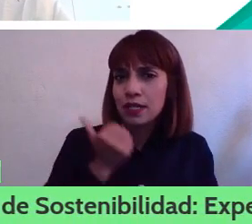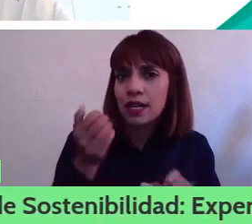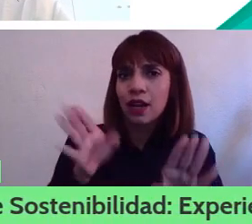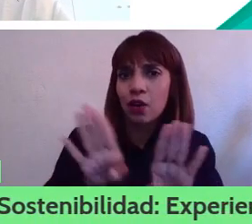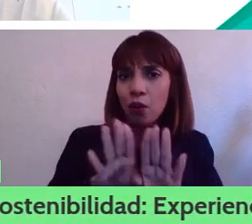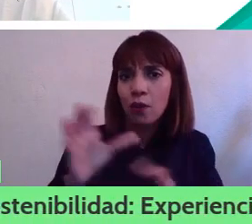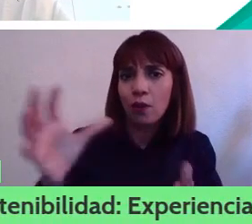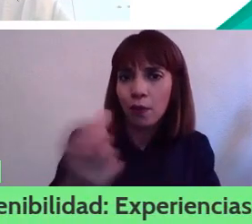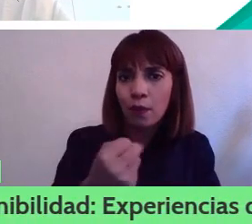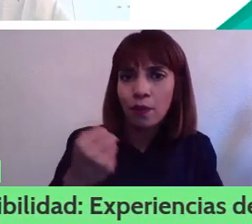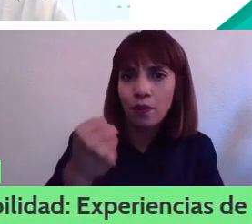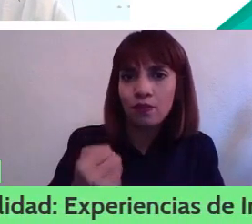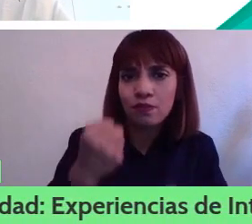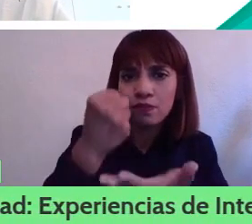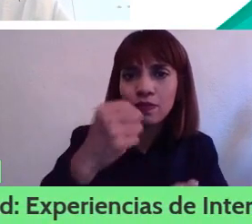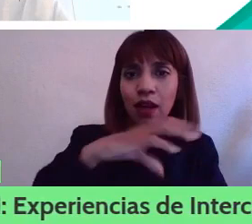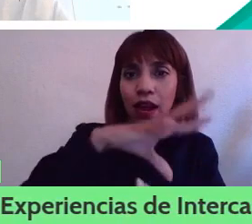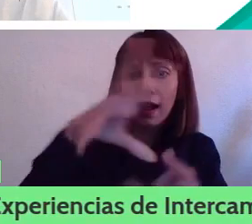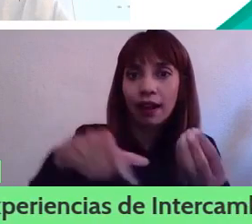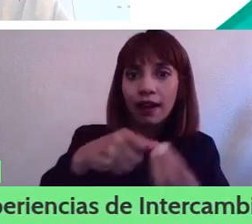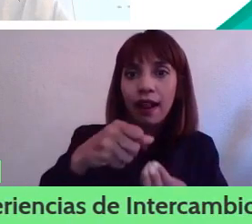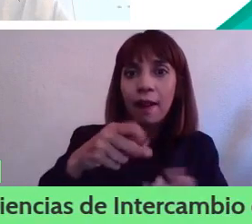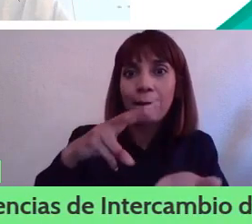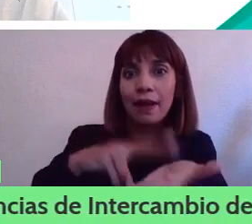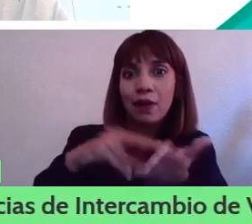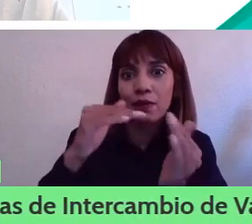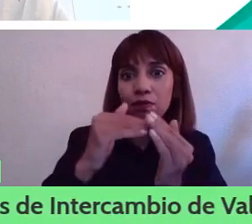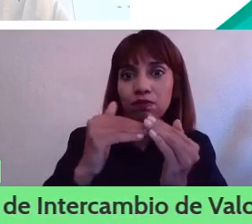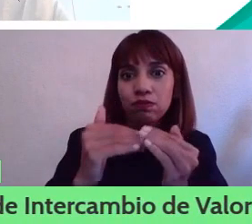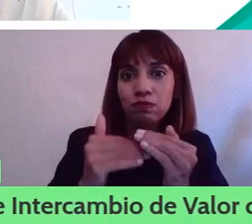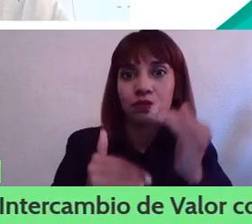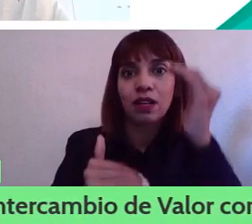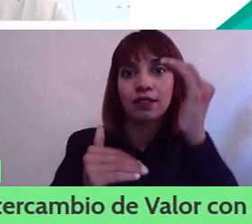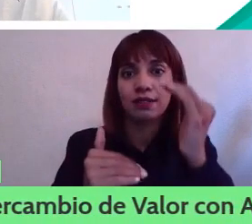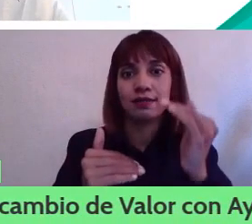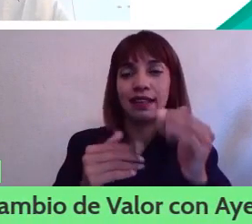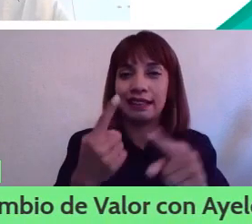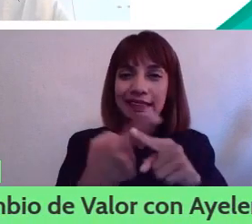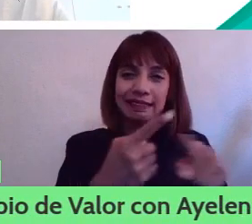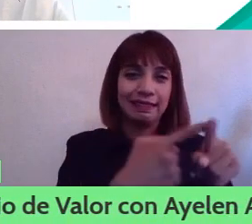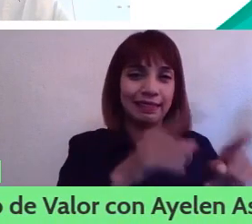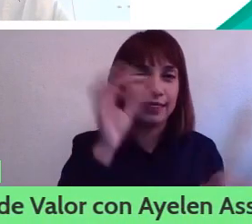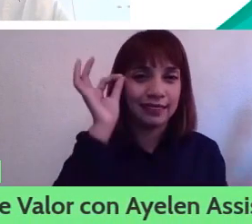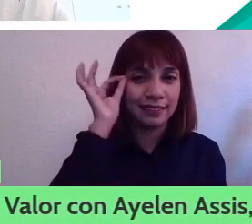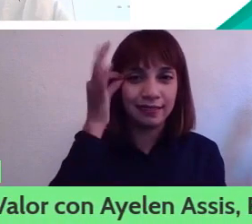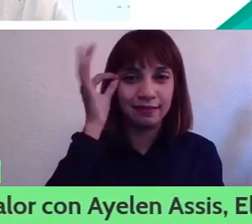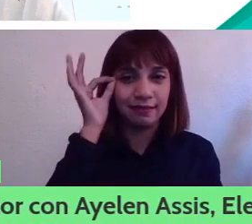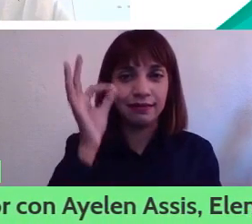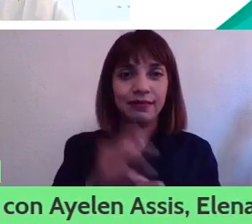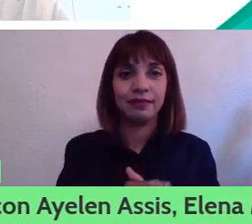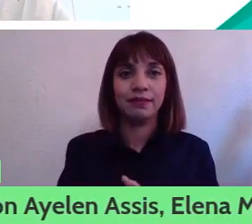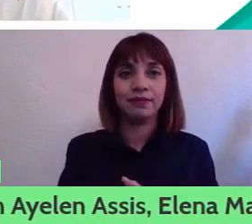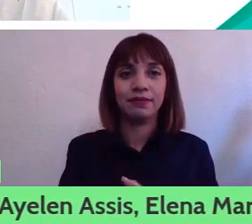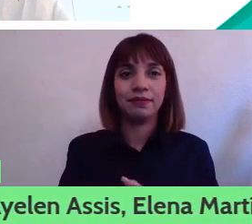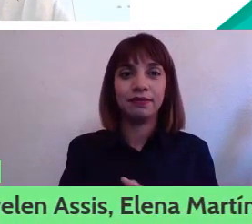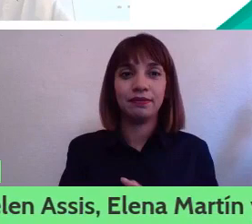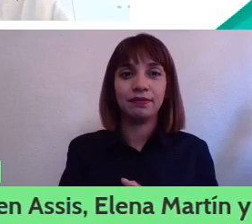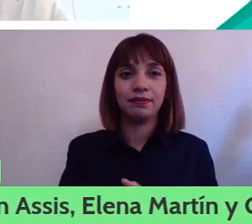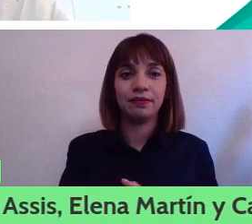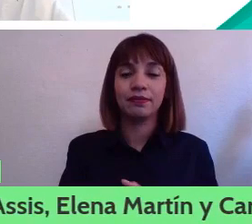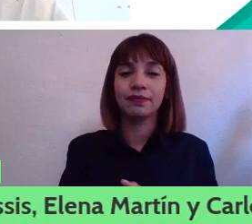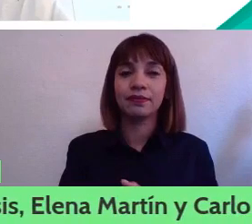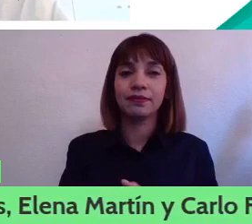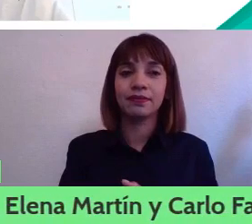de tu organización para generar valor en diferentes servicios o productos? Bien, yo creo